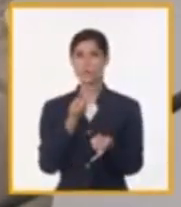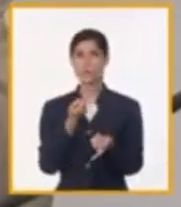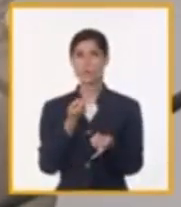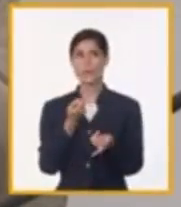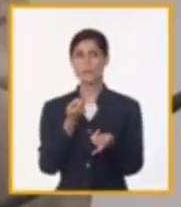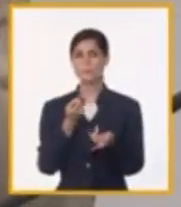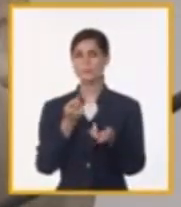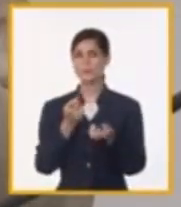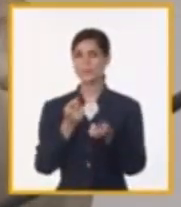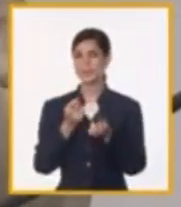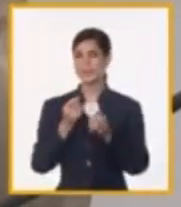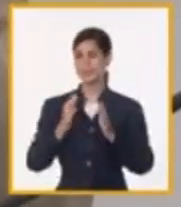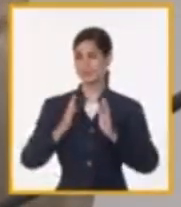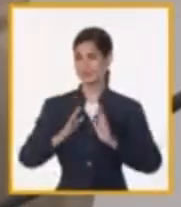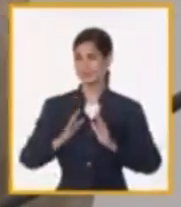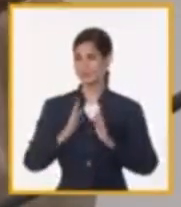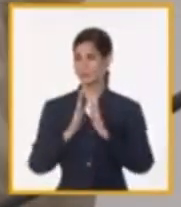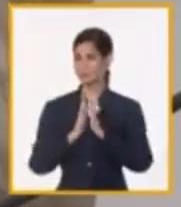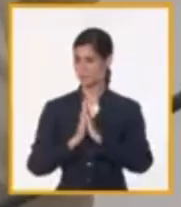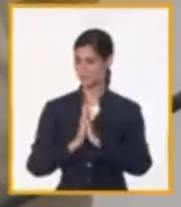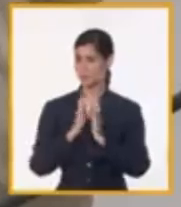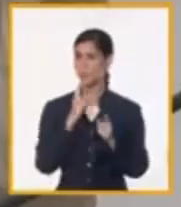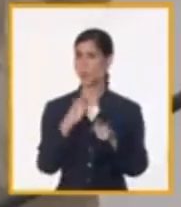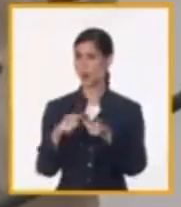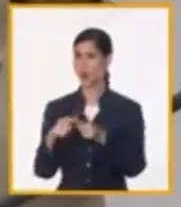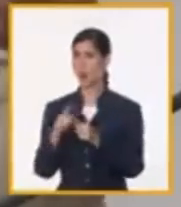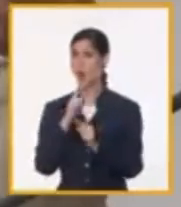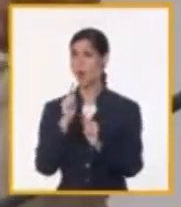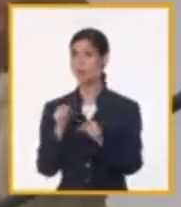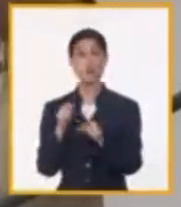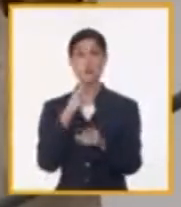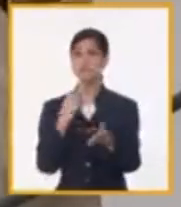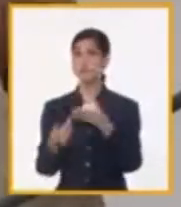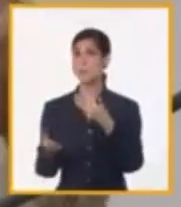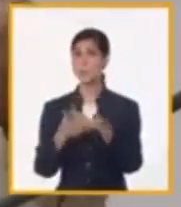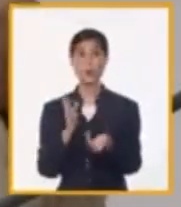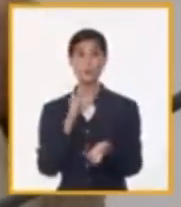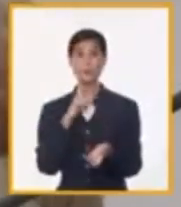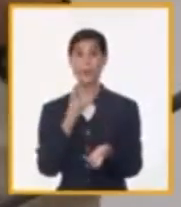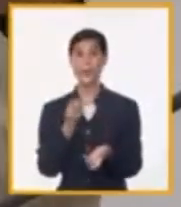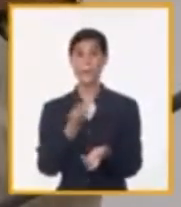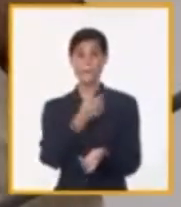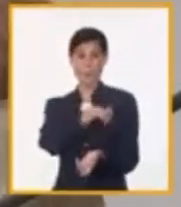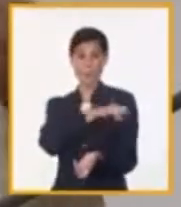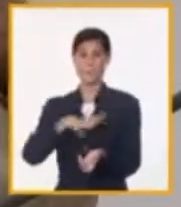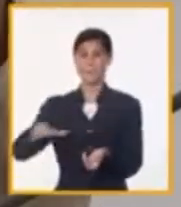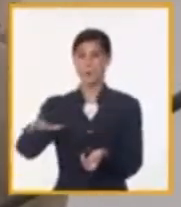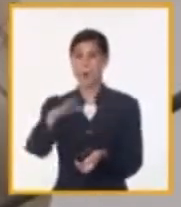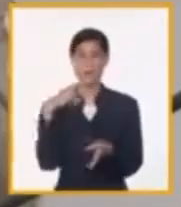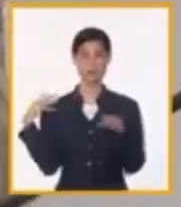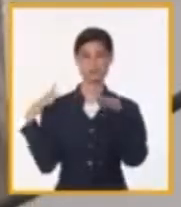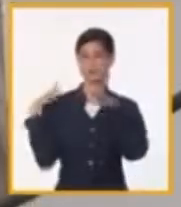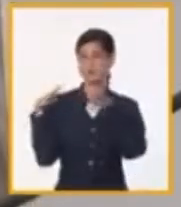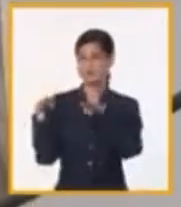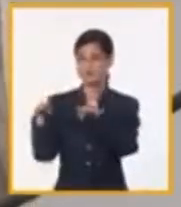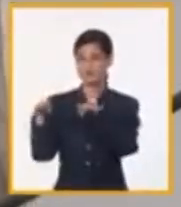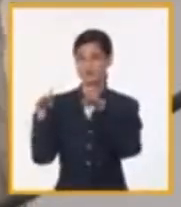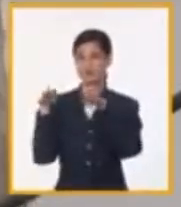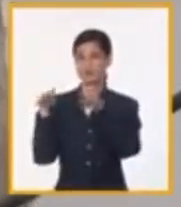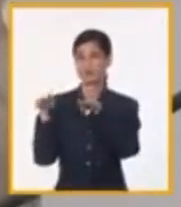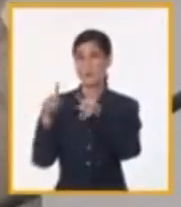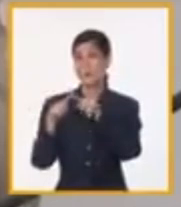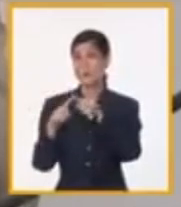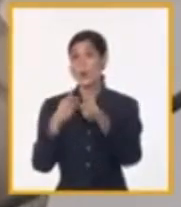eh oraciones y toda esta historia la gente sale por miles a la calle pidiendo que se haga un un